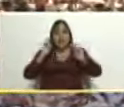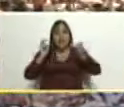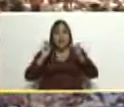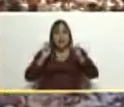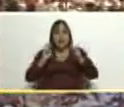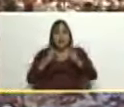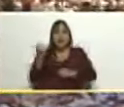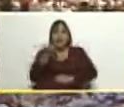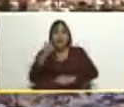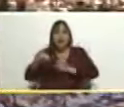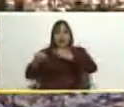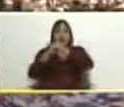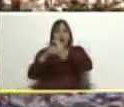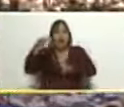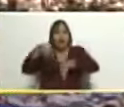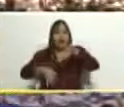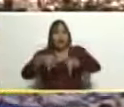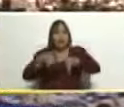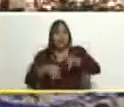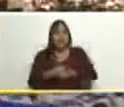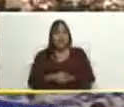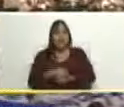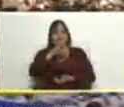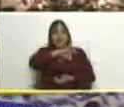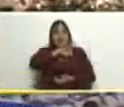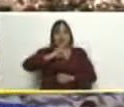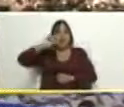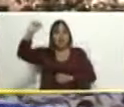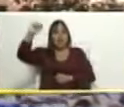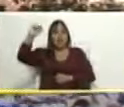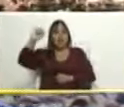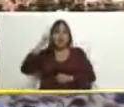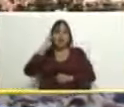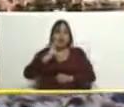igualdad, por la justicia, por el socialismo bolivariano.